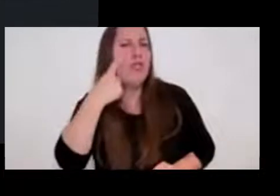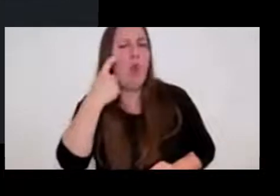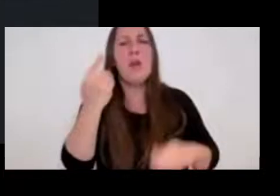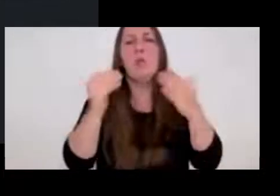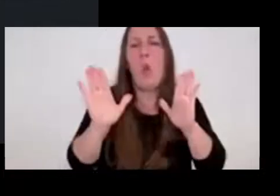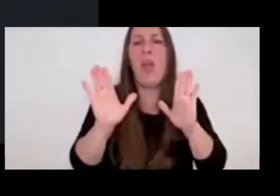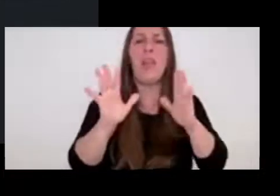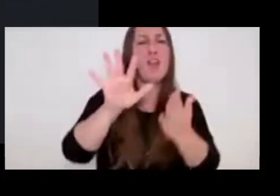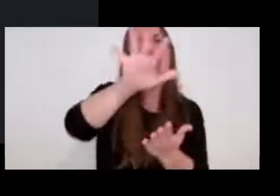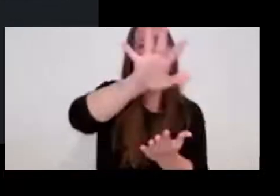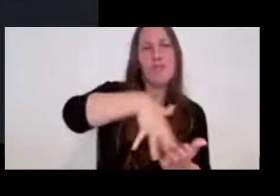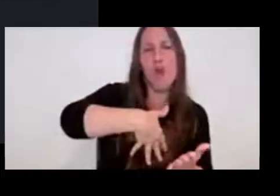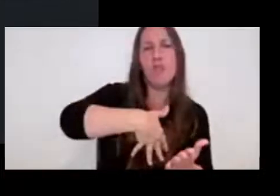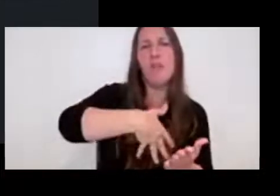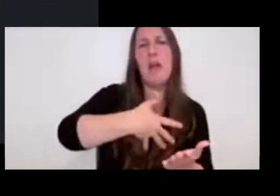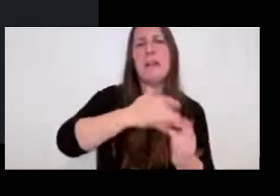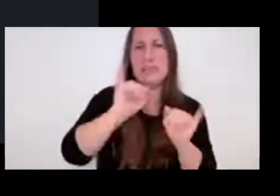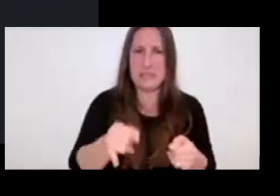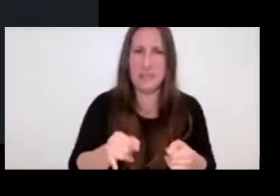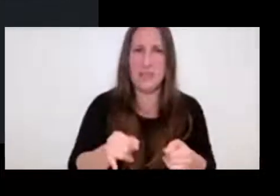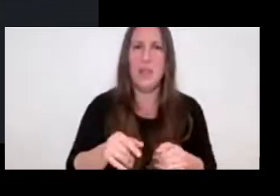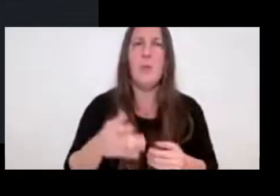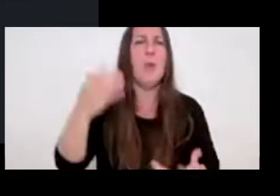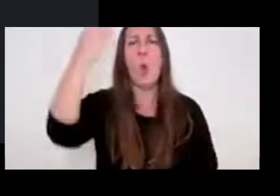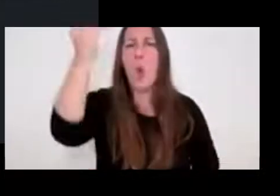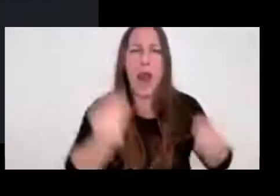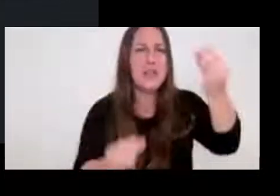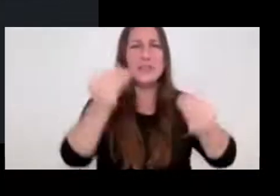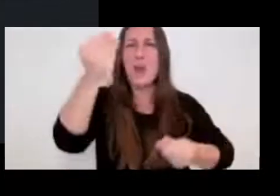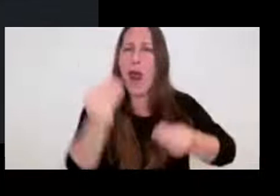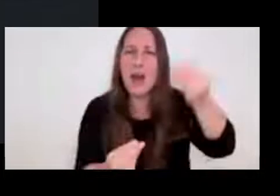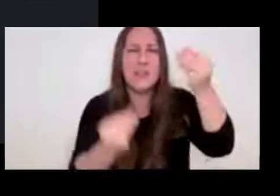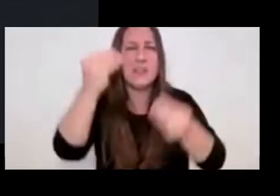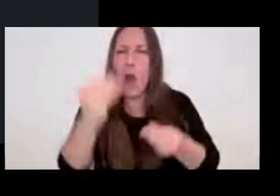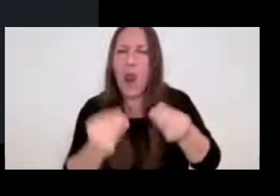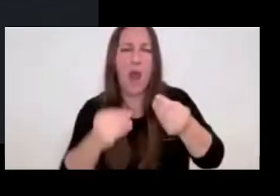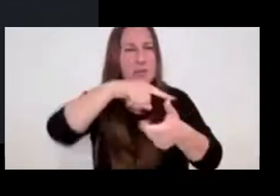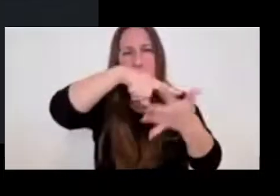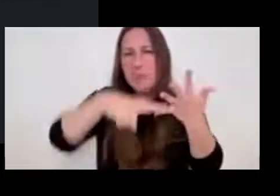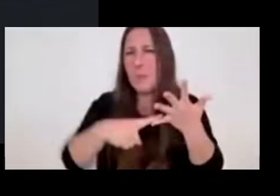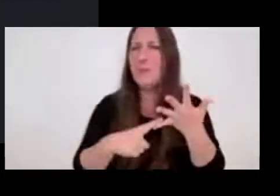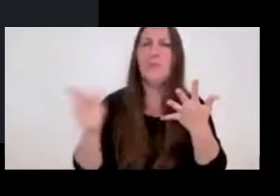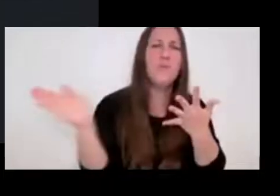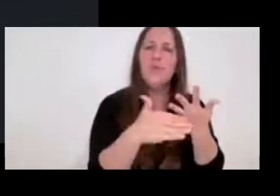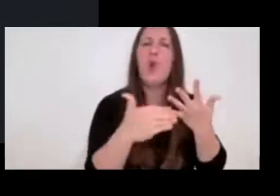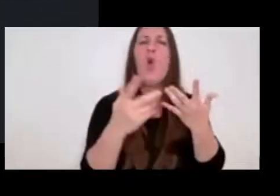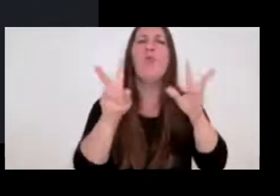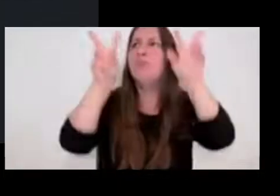notas. Pero todos los balances, en realidad, receptan todas las contingencias que tiene la